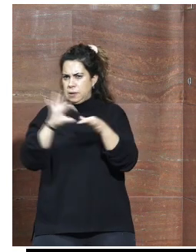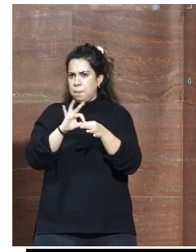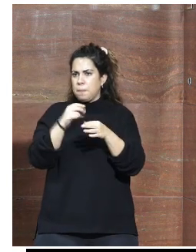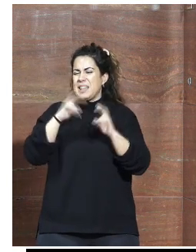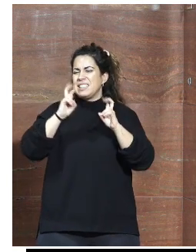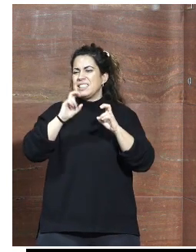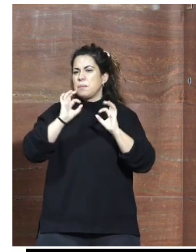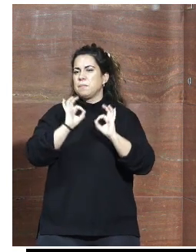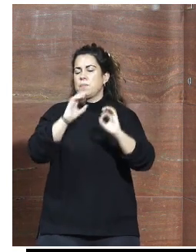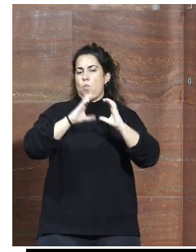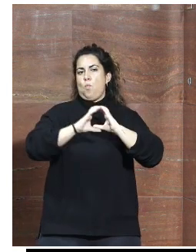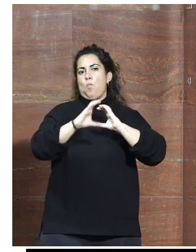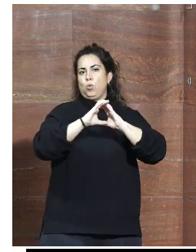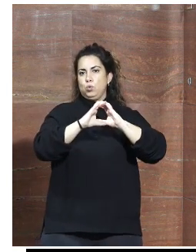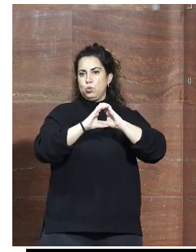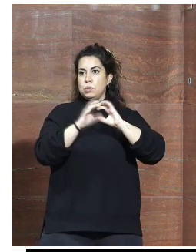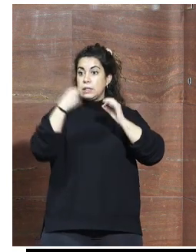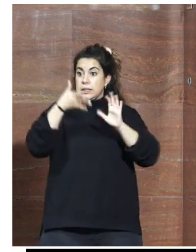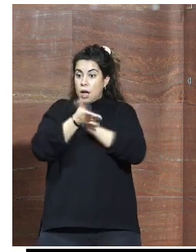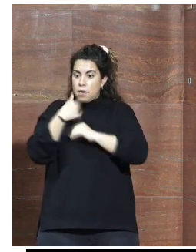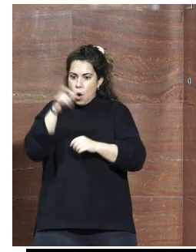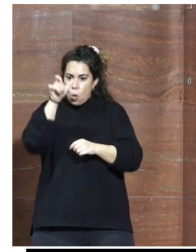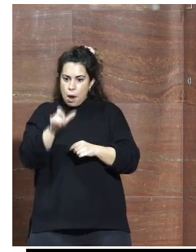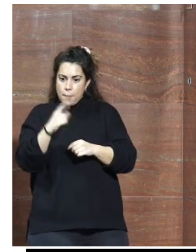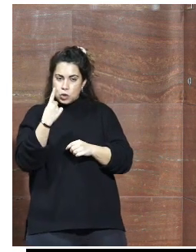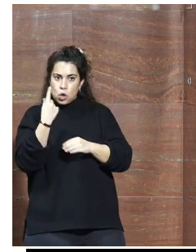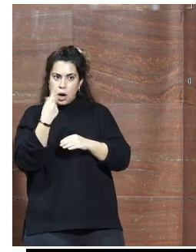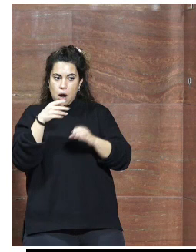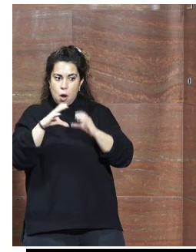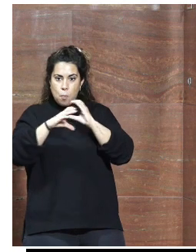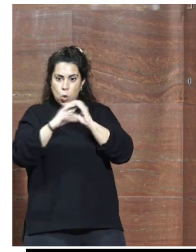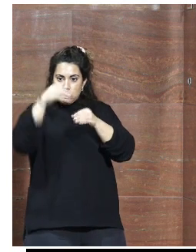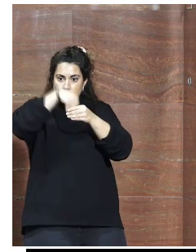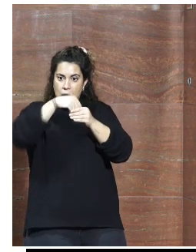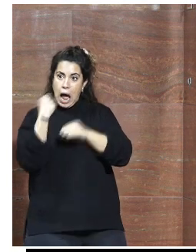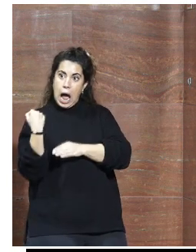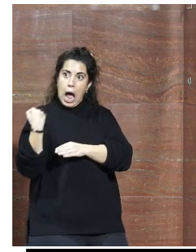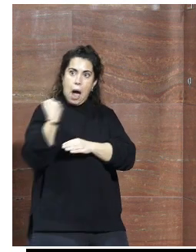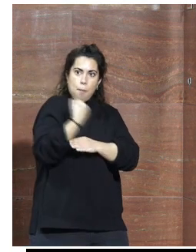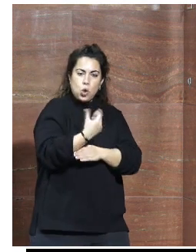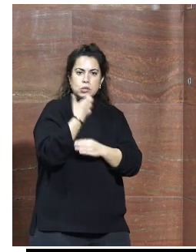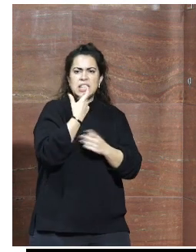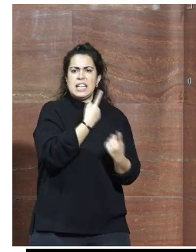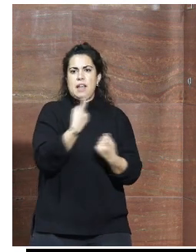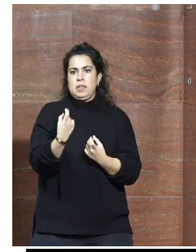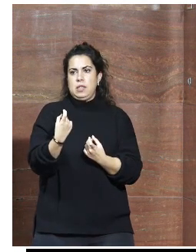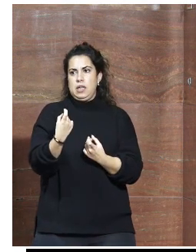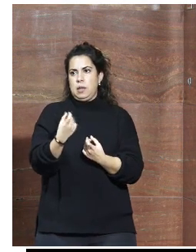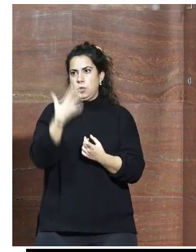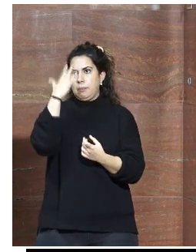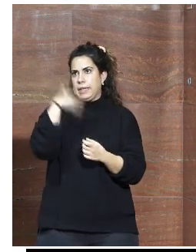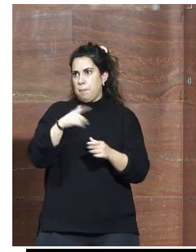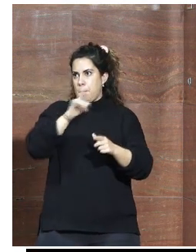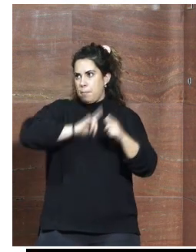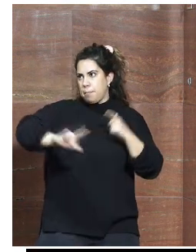Bus, que existiese una persona que diese apoyo en el momento que se necesitara sobre el